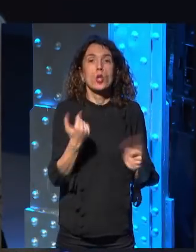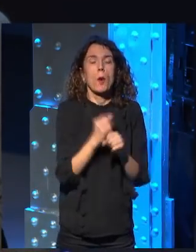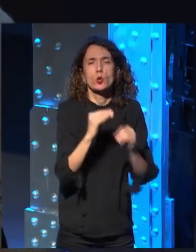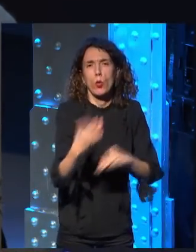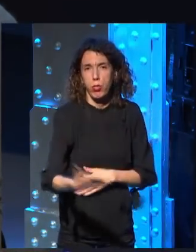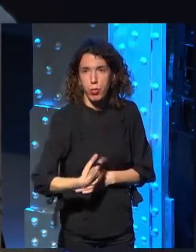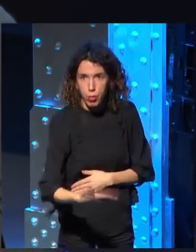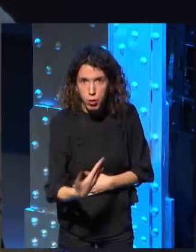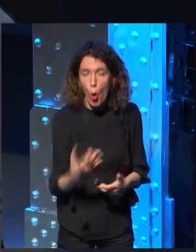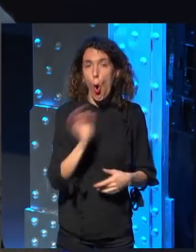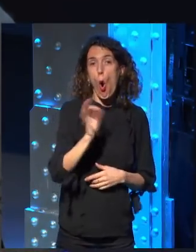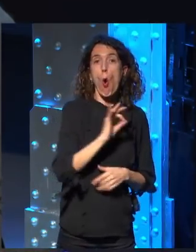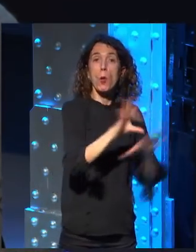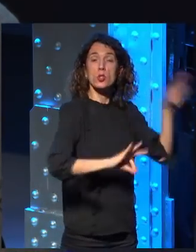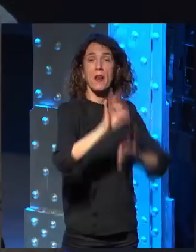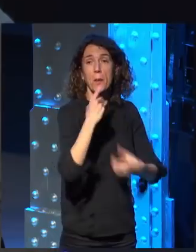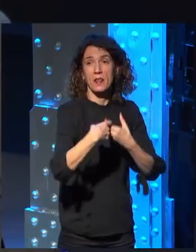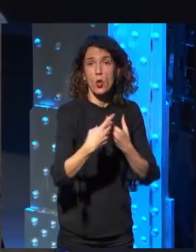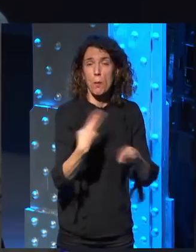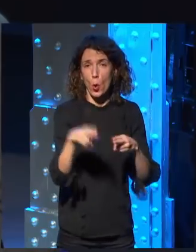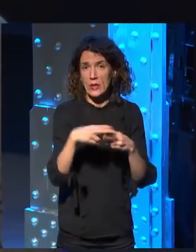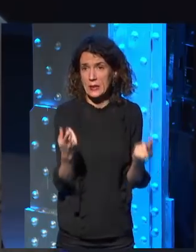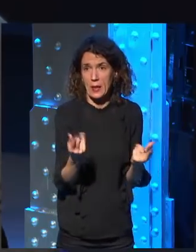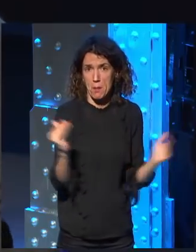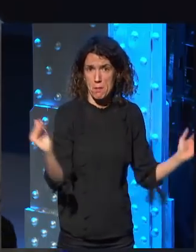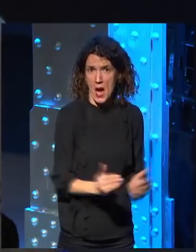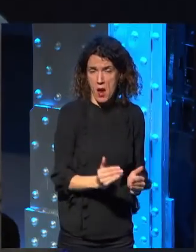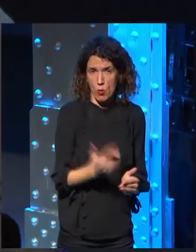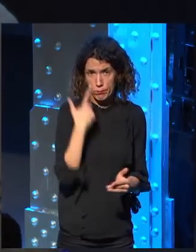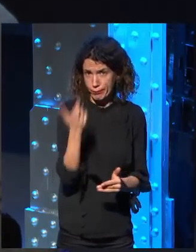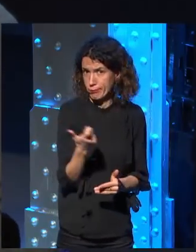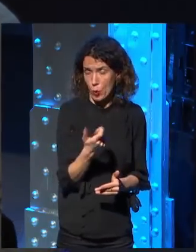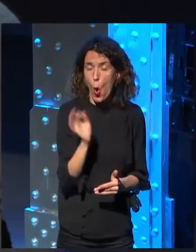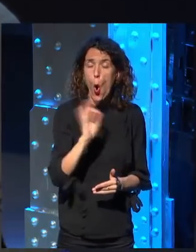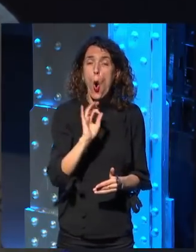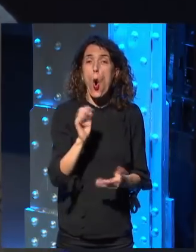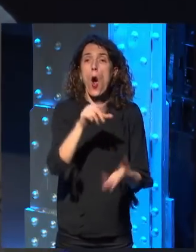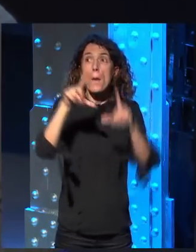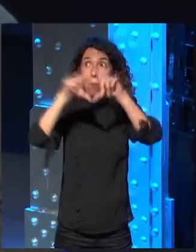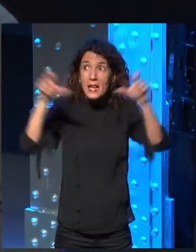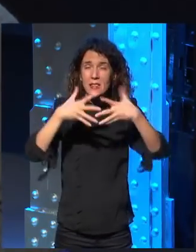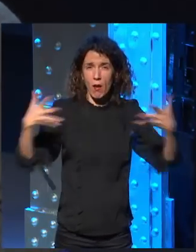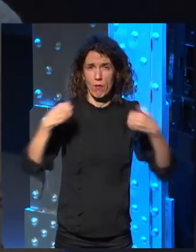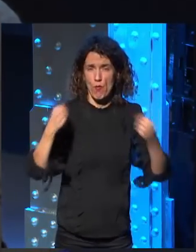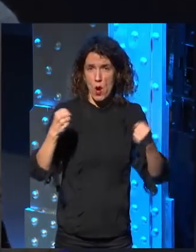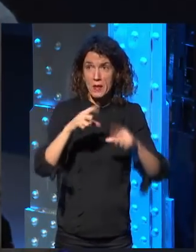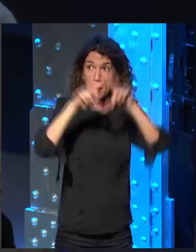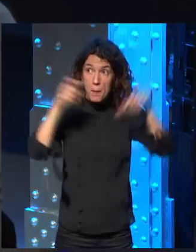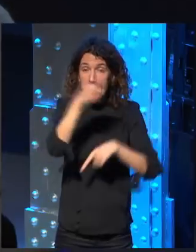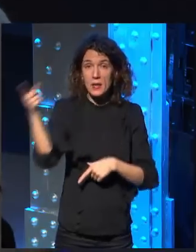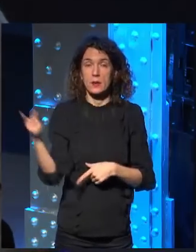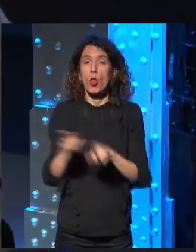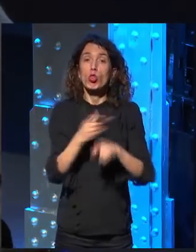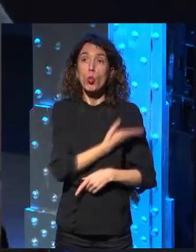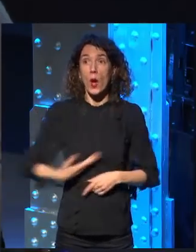precario, porque las posibilidades de participación política son cada vez menores, porque las grandes empresas, las empresas de verdad que